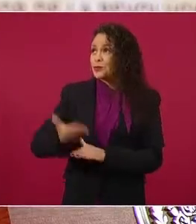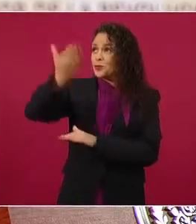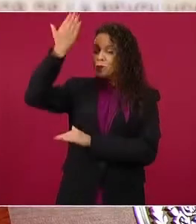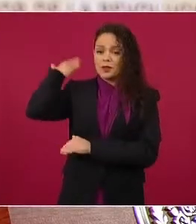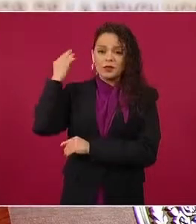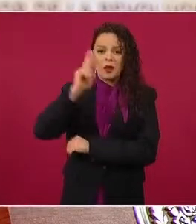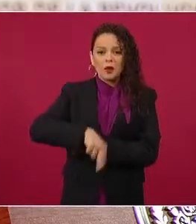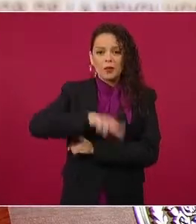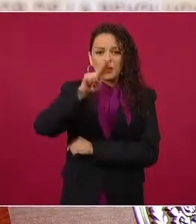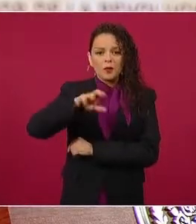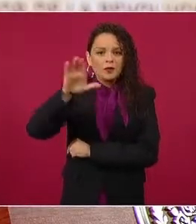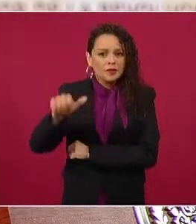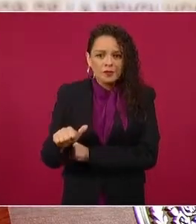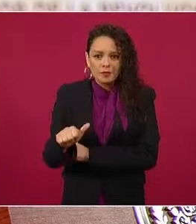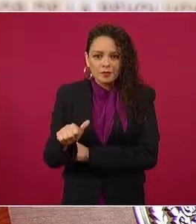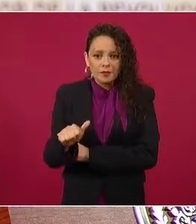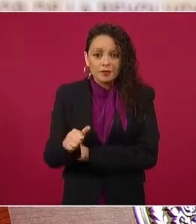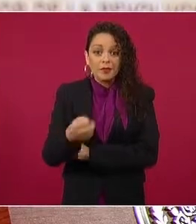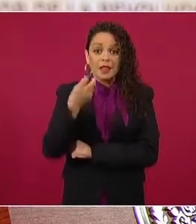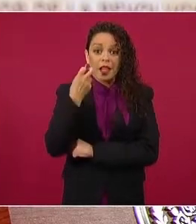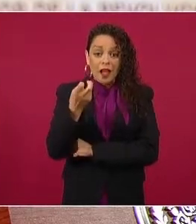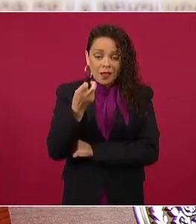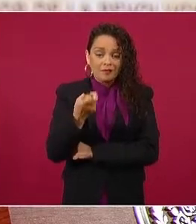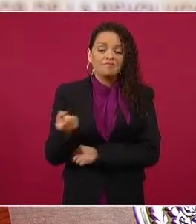Entonces eso nos da mucha fuerza.